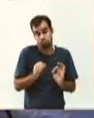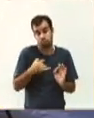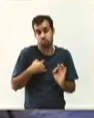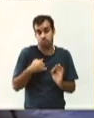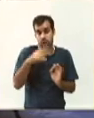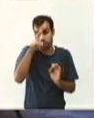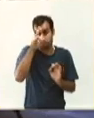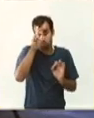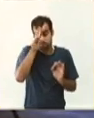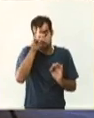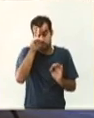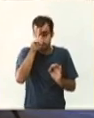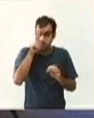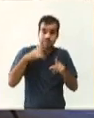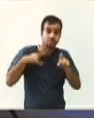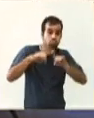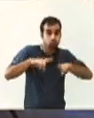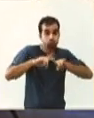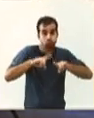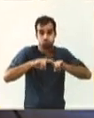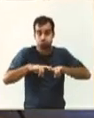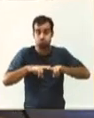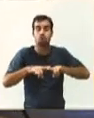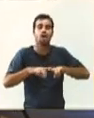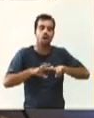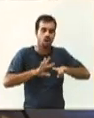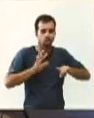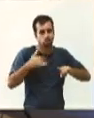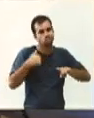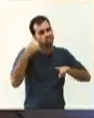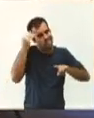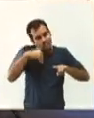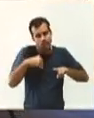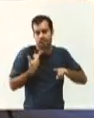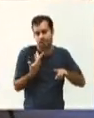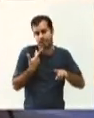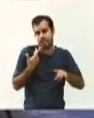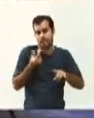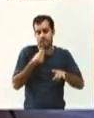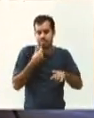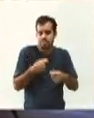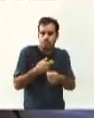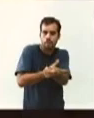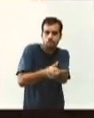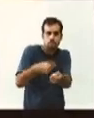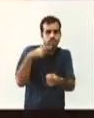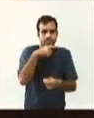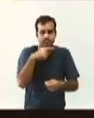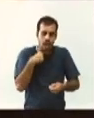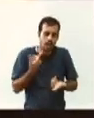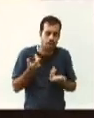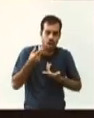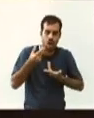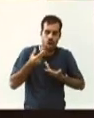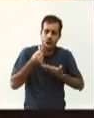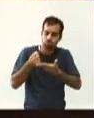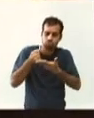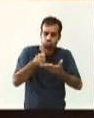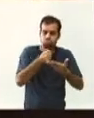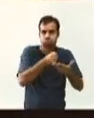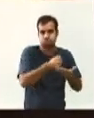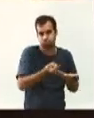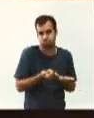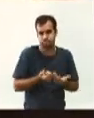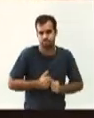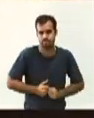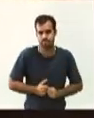en nuestro país como en cualquier lugar del mundo de sangre para enfrentar cualquier situación que pueda ocurrir en la cual sea necesaria.